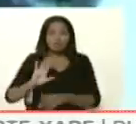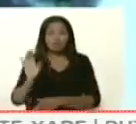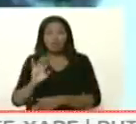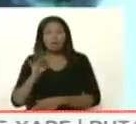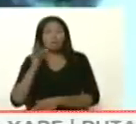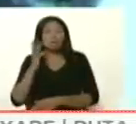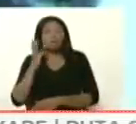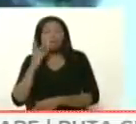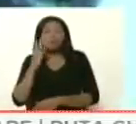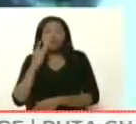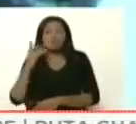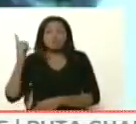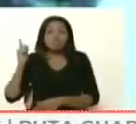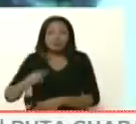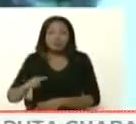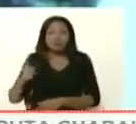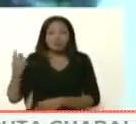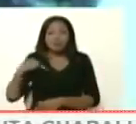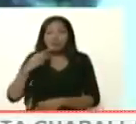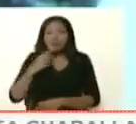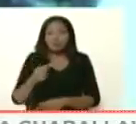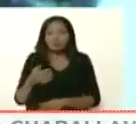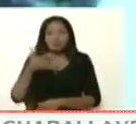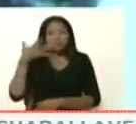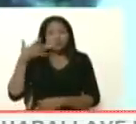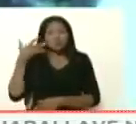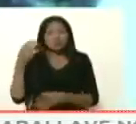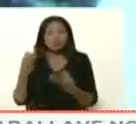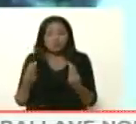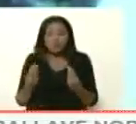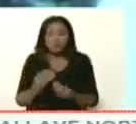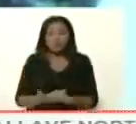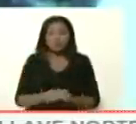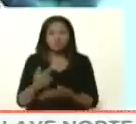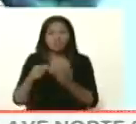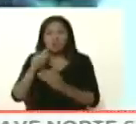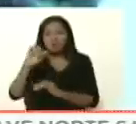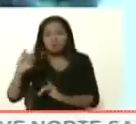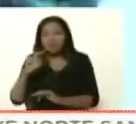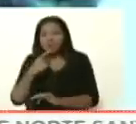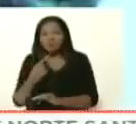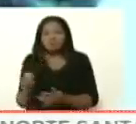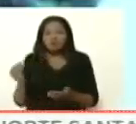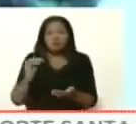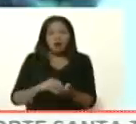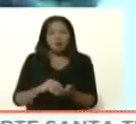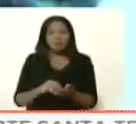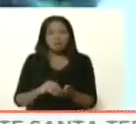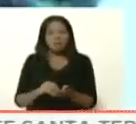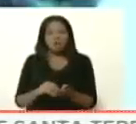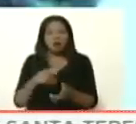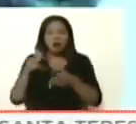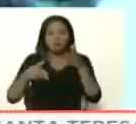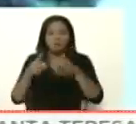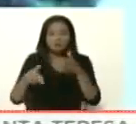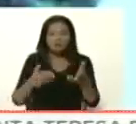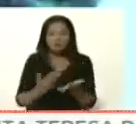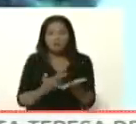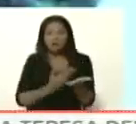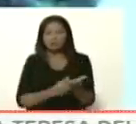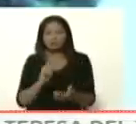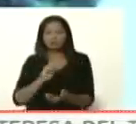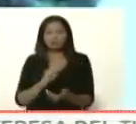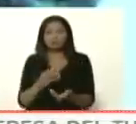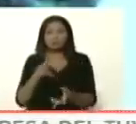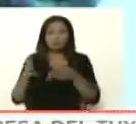ejemplo, tenemos que decirlo con mucho orgullo, de aquellos que dicen, volvamos al metro lo que era antes. No, presidente, en el